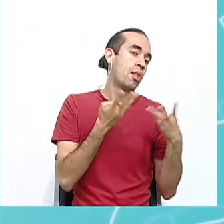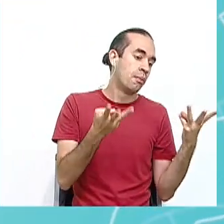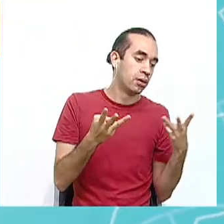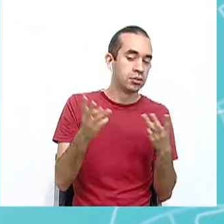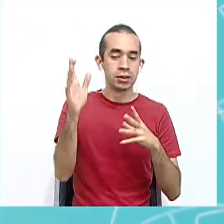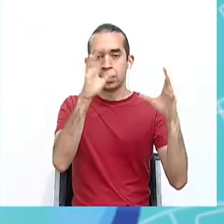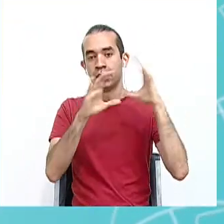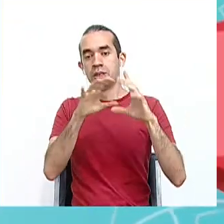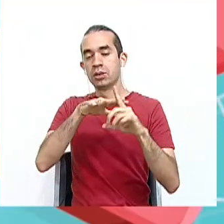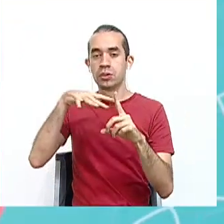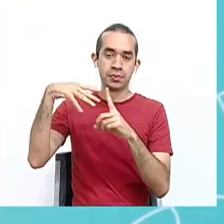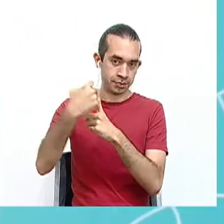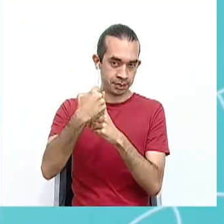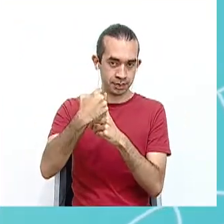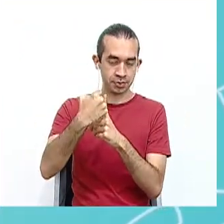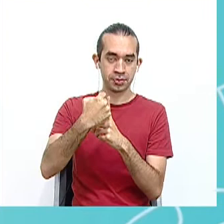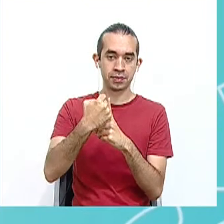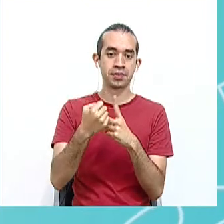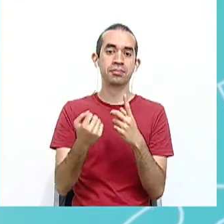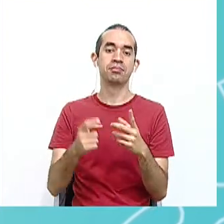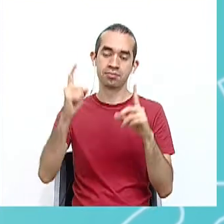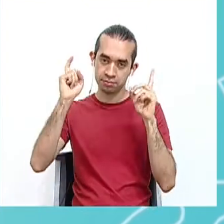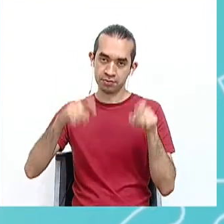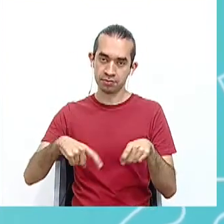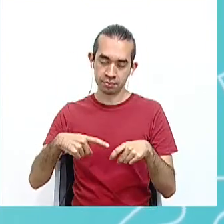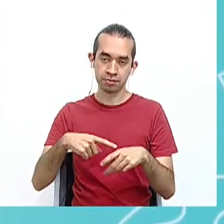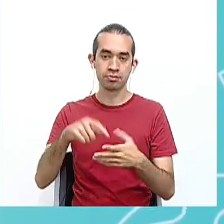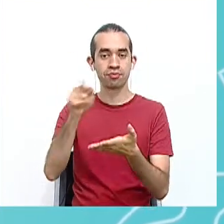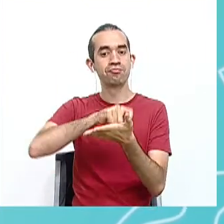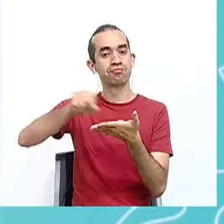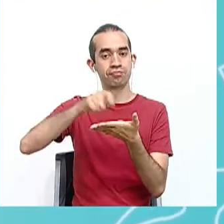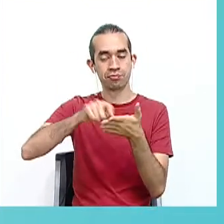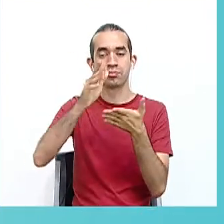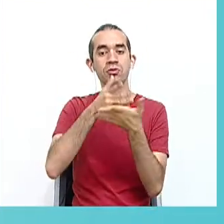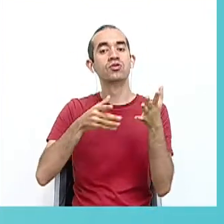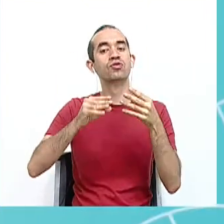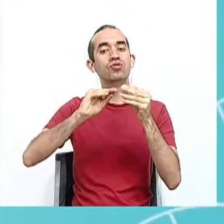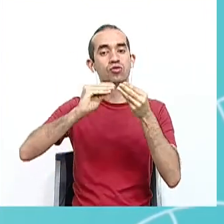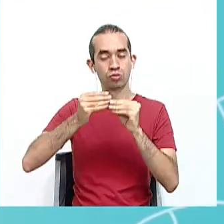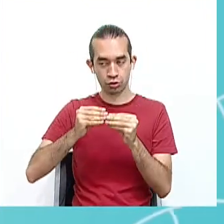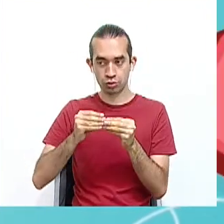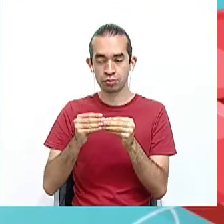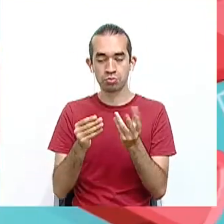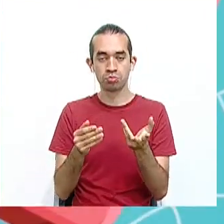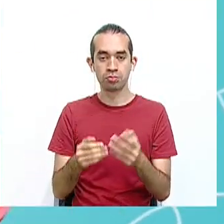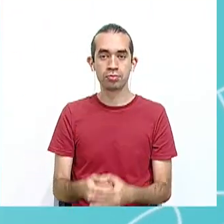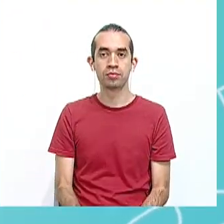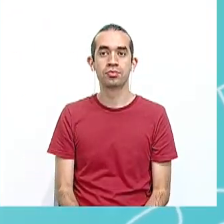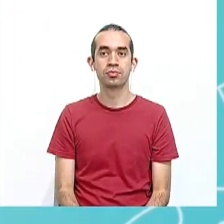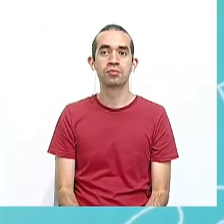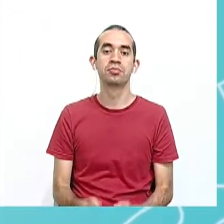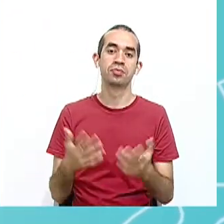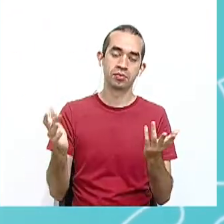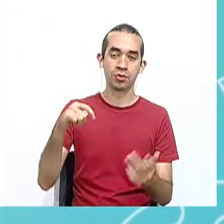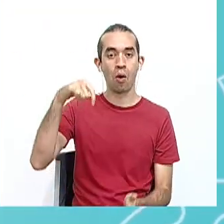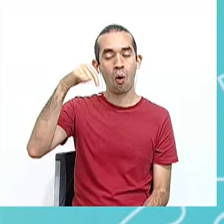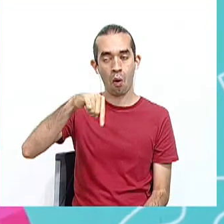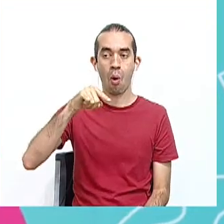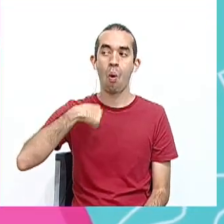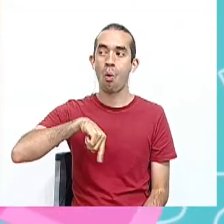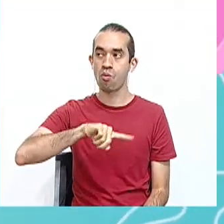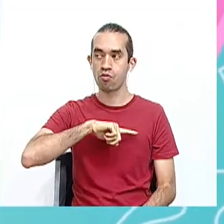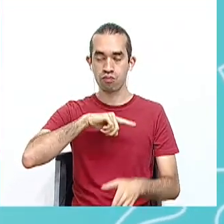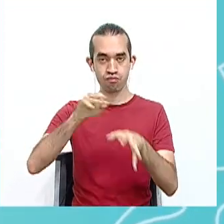ciencias sociales, deban expresar por escrito algunos números, algunas expresiones numéricas. Así que hoy vamos a